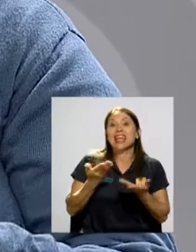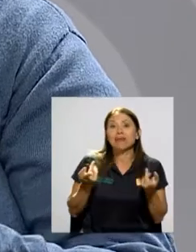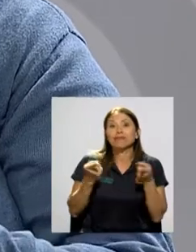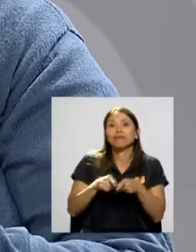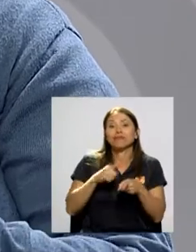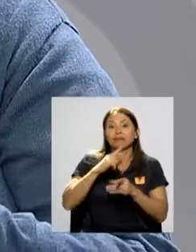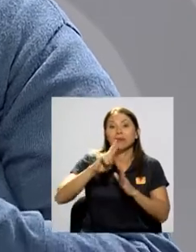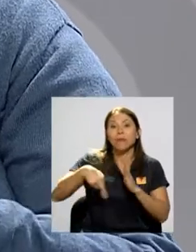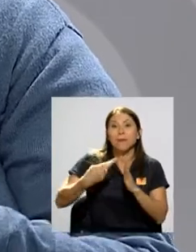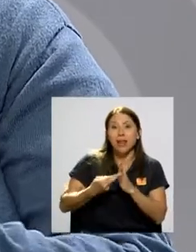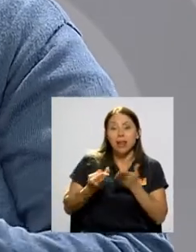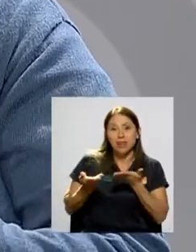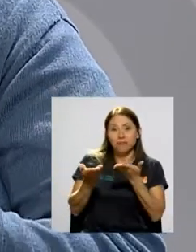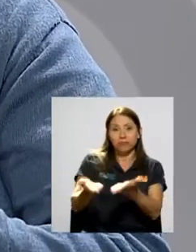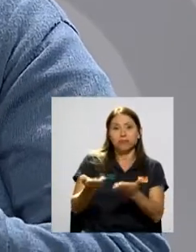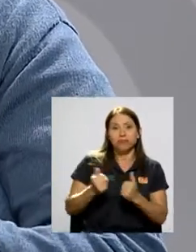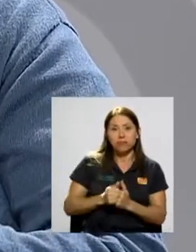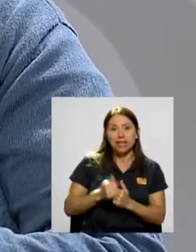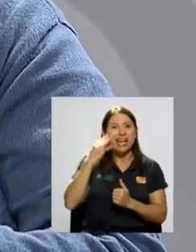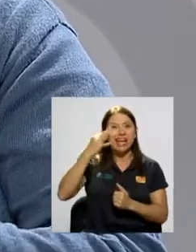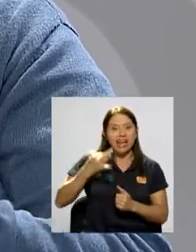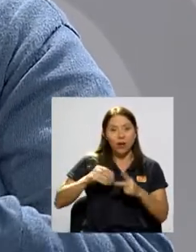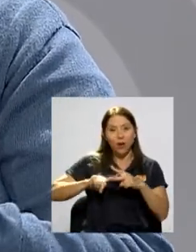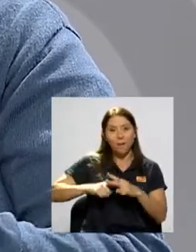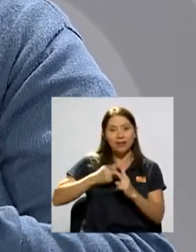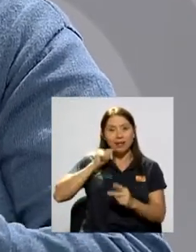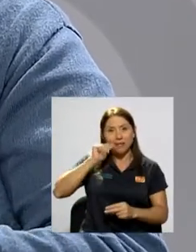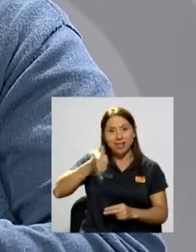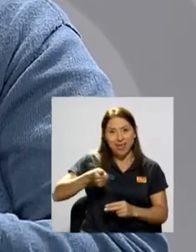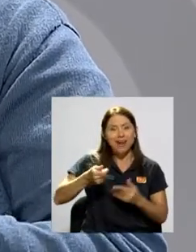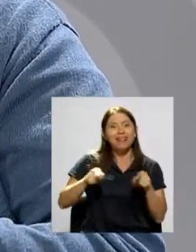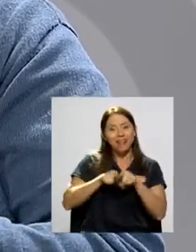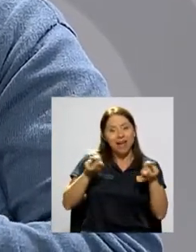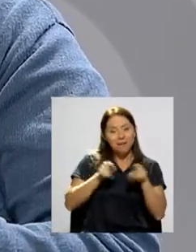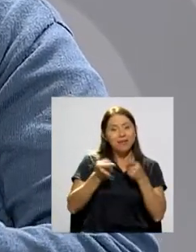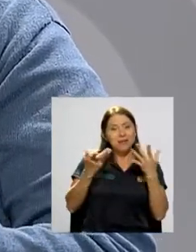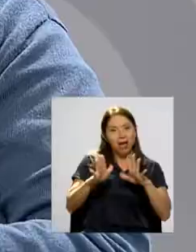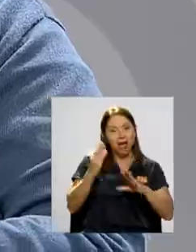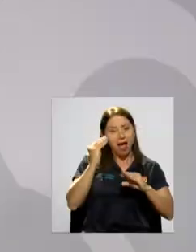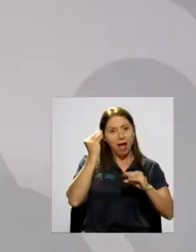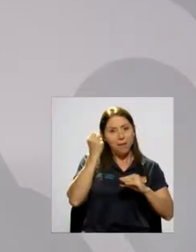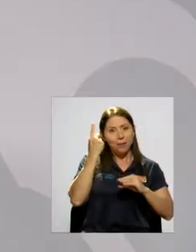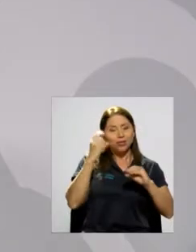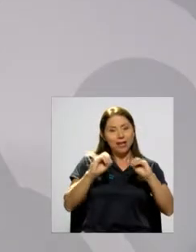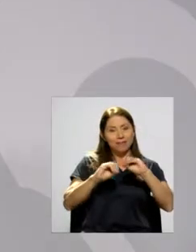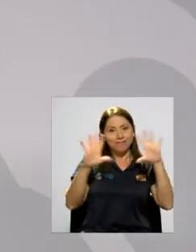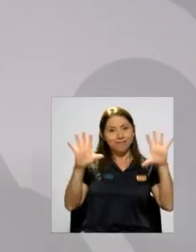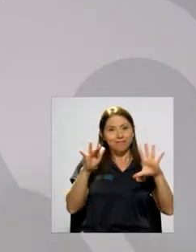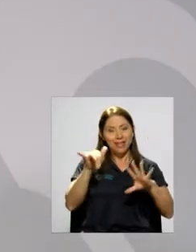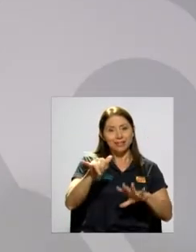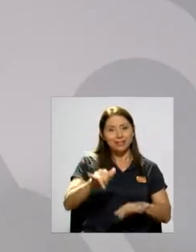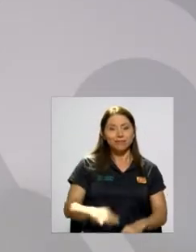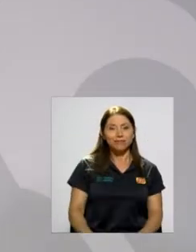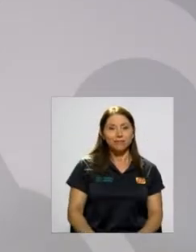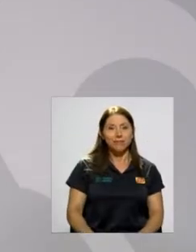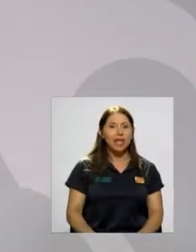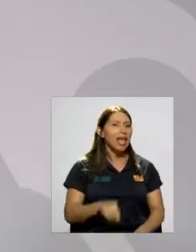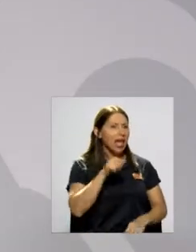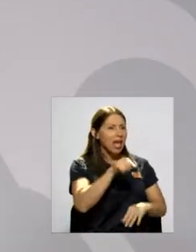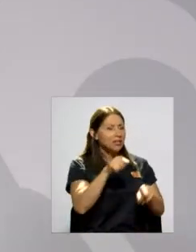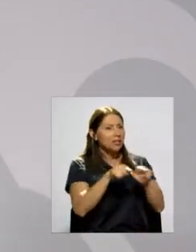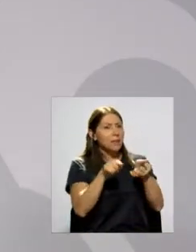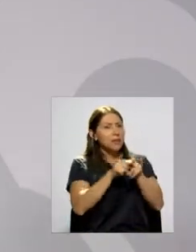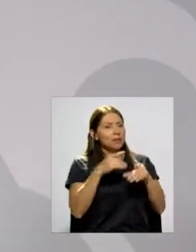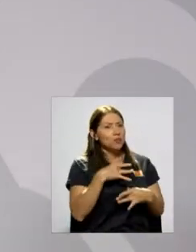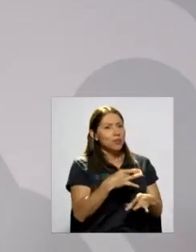a asignar, que creo que a partir de mañana esas dudas también van a ser despejadas, ¿no? Esa configuración también es